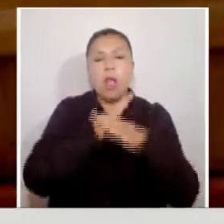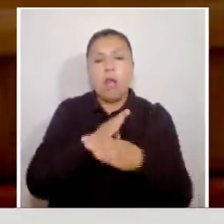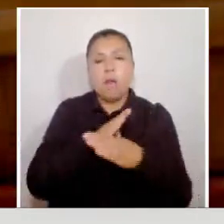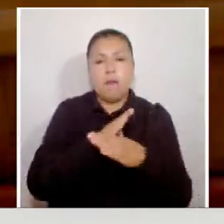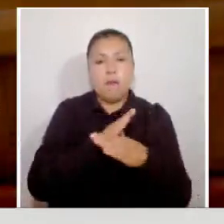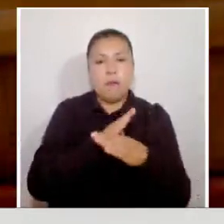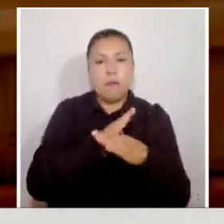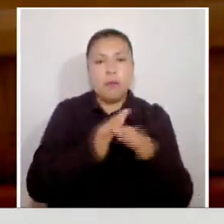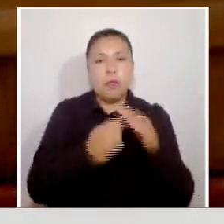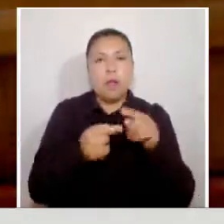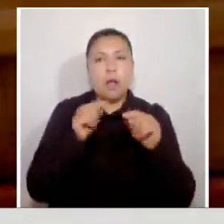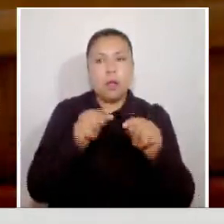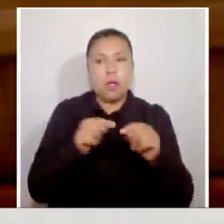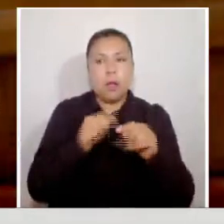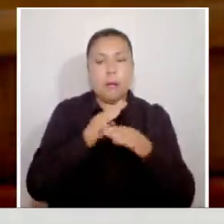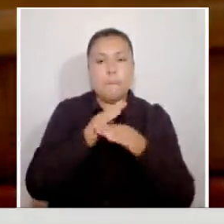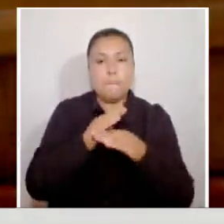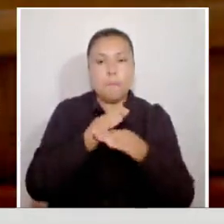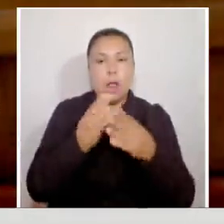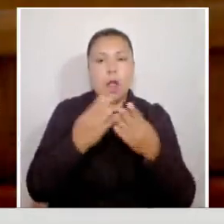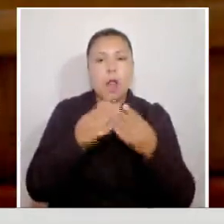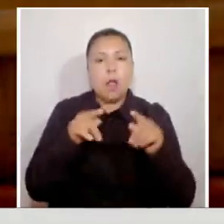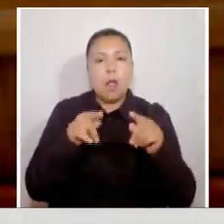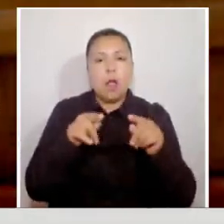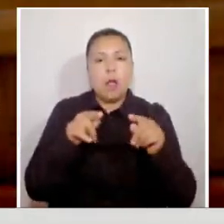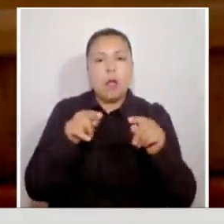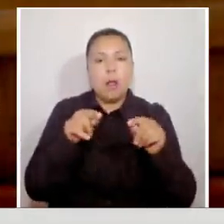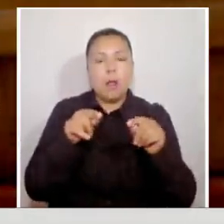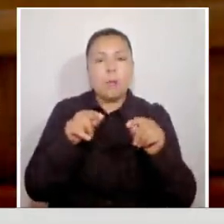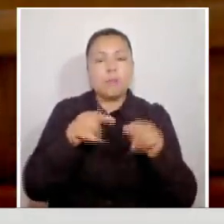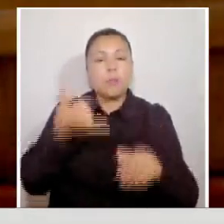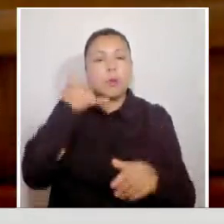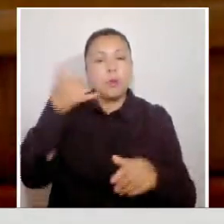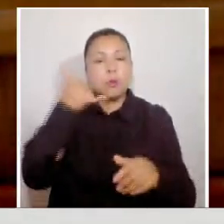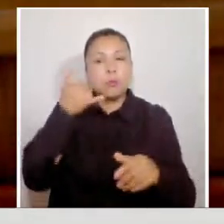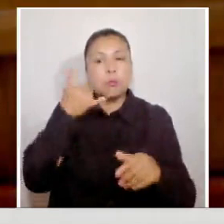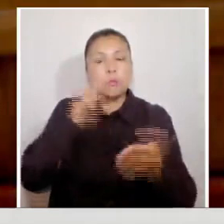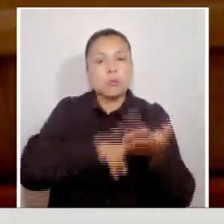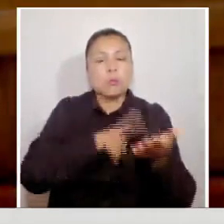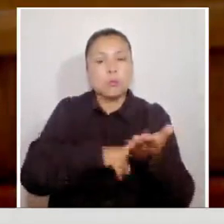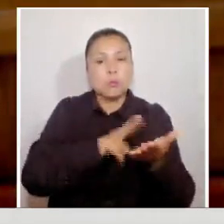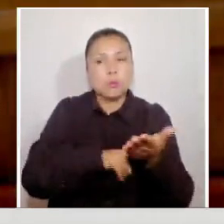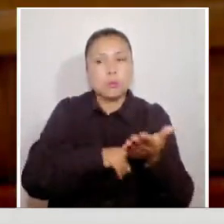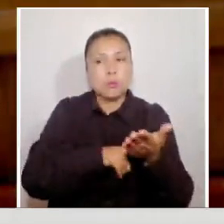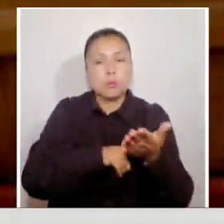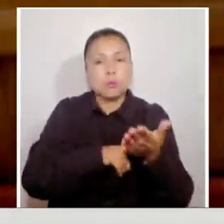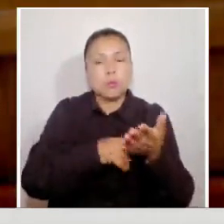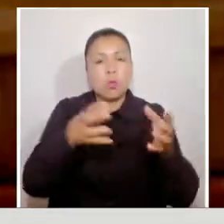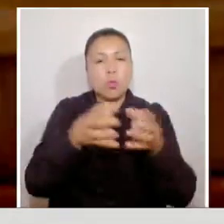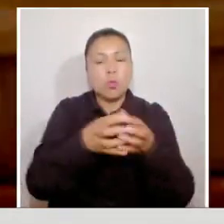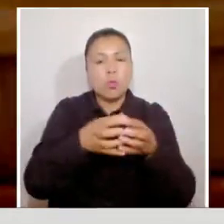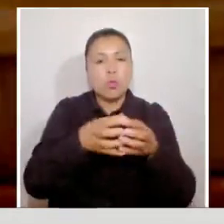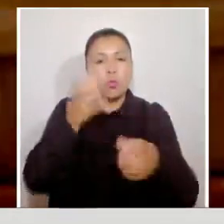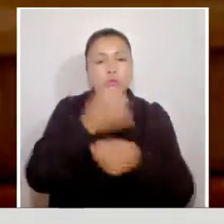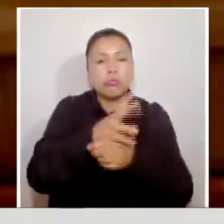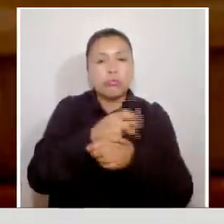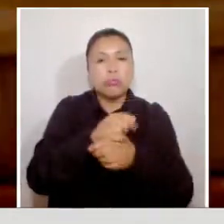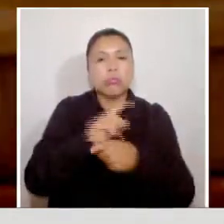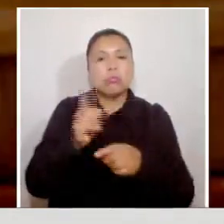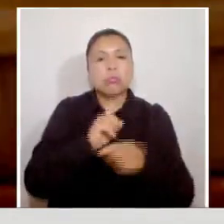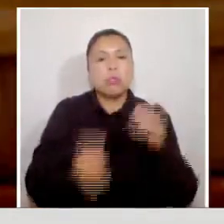privados en libertad los que a través de llamadas dirijan verdaderas bandas de crimen organizado no requiere de nuevas